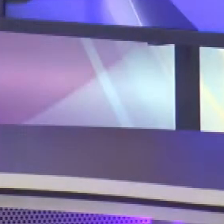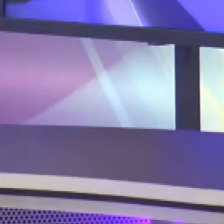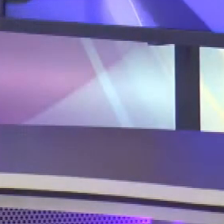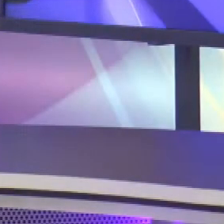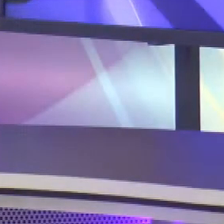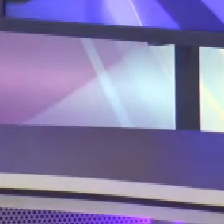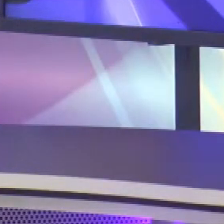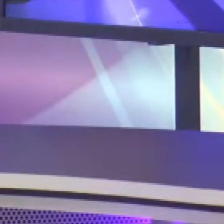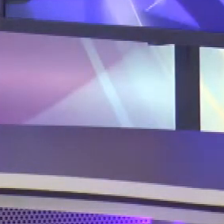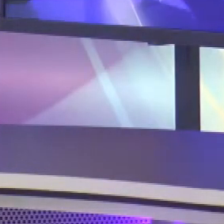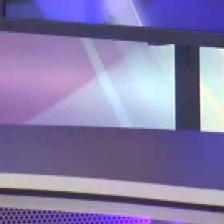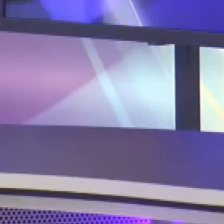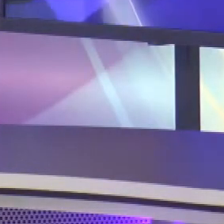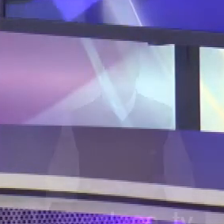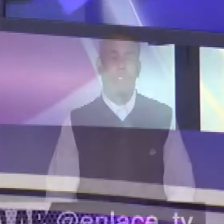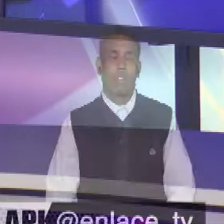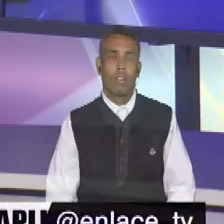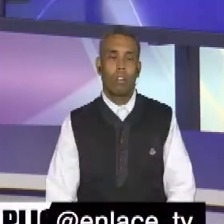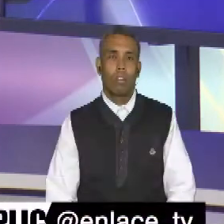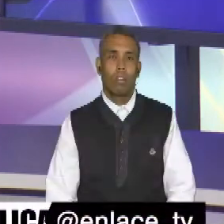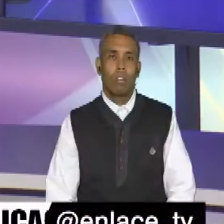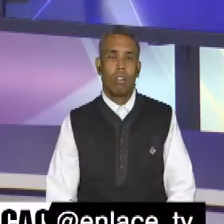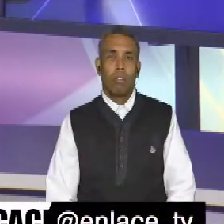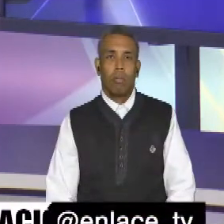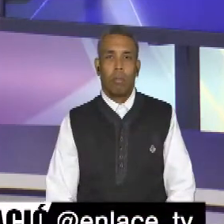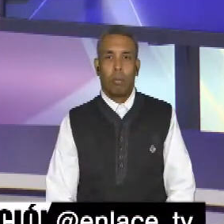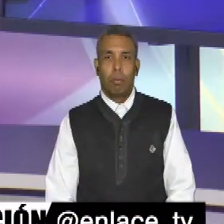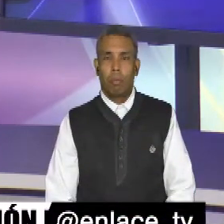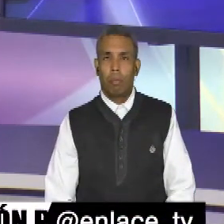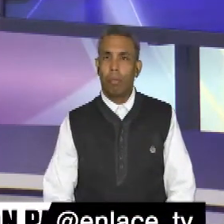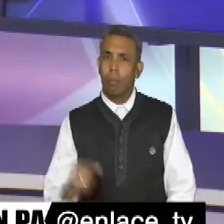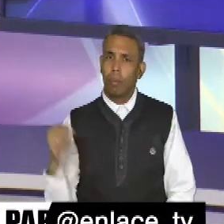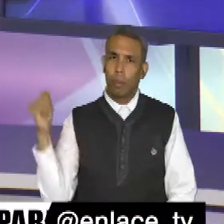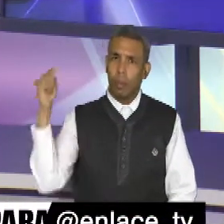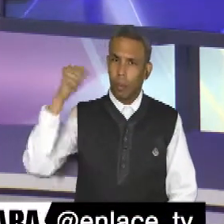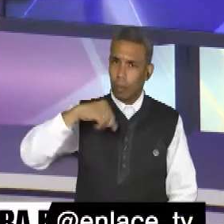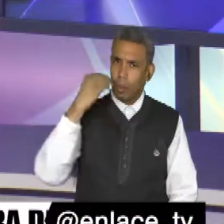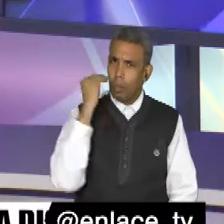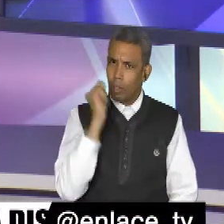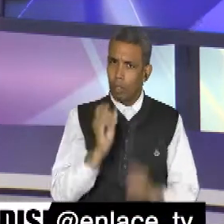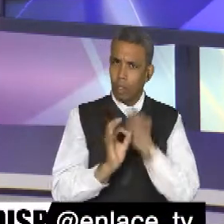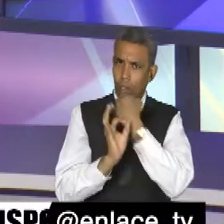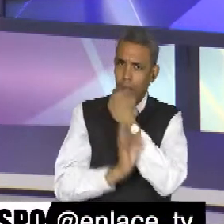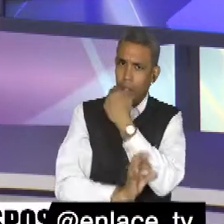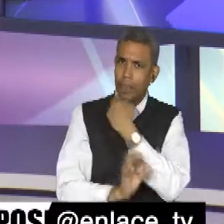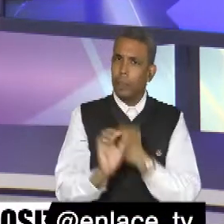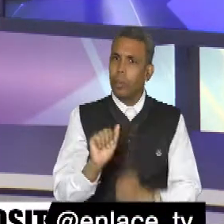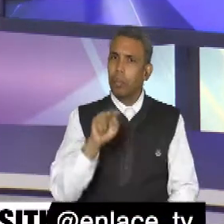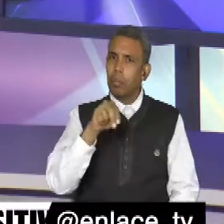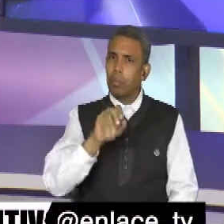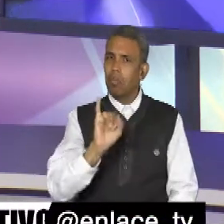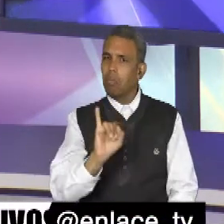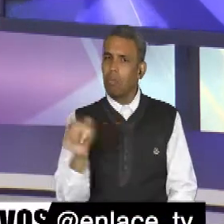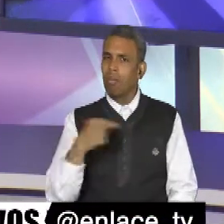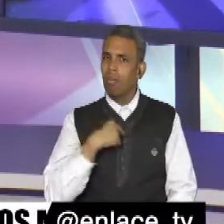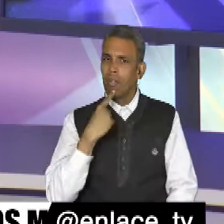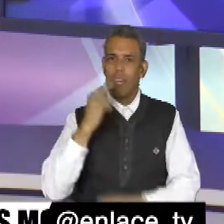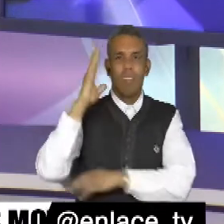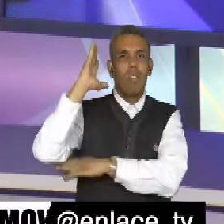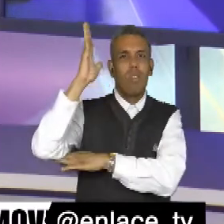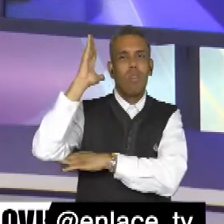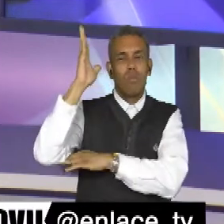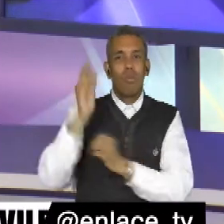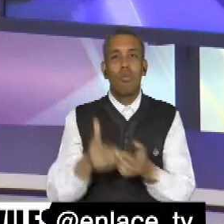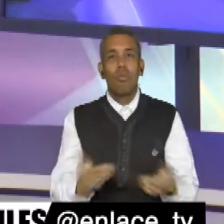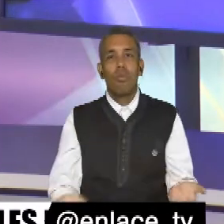En la ciudad estuvo la destacada psicóloga Ani de Acevedo, quien habló sobre la disciplina del amor. Lo hizo en conferencia convocada por